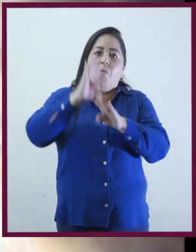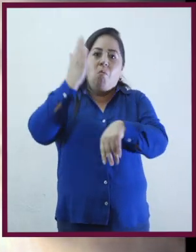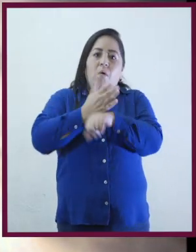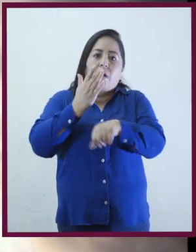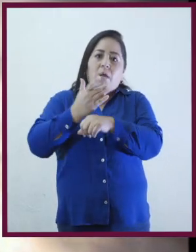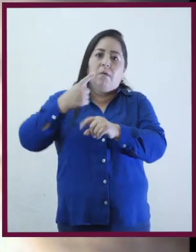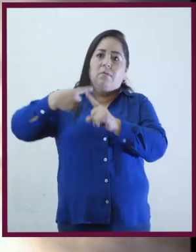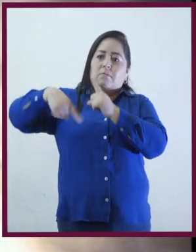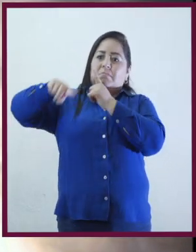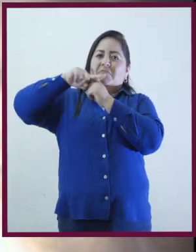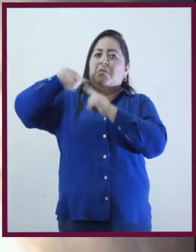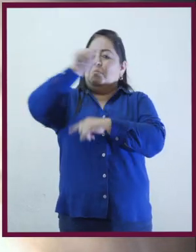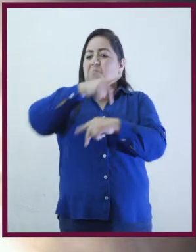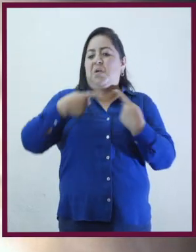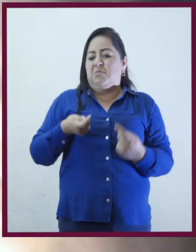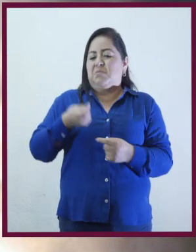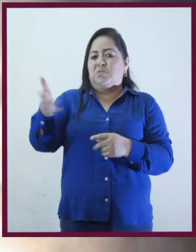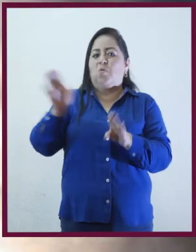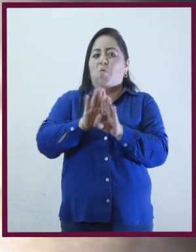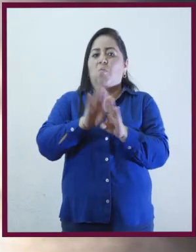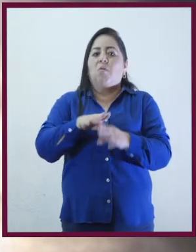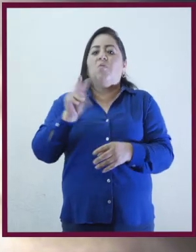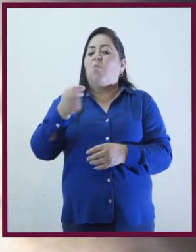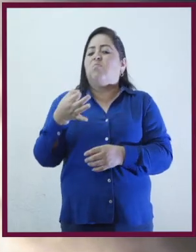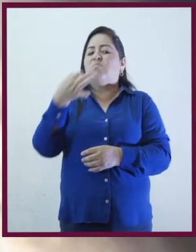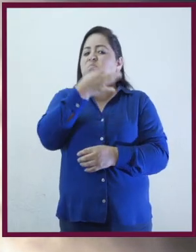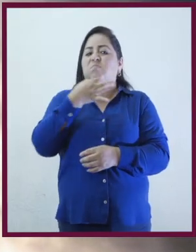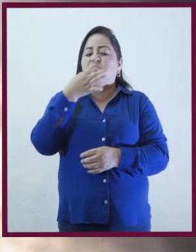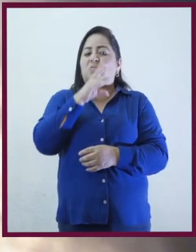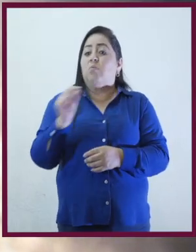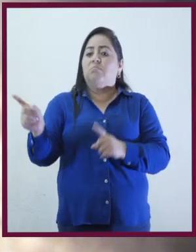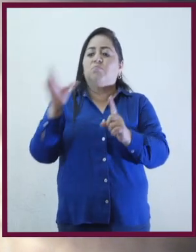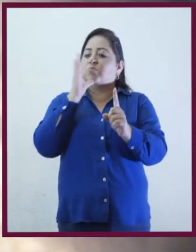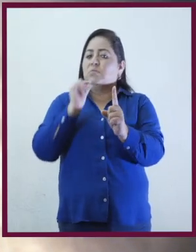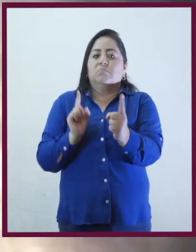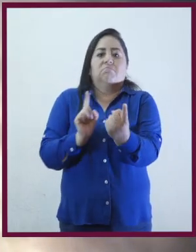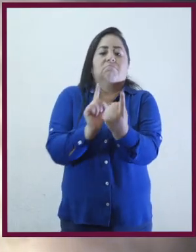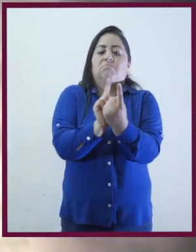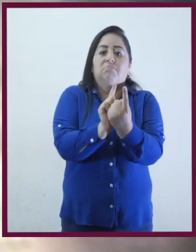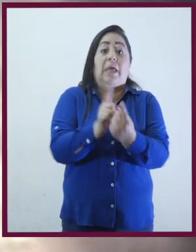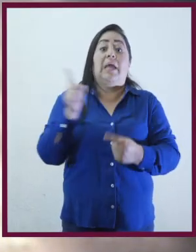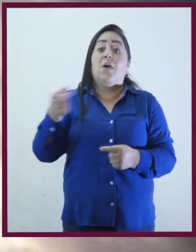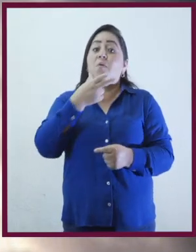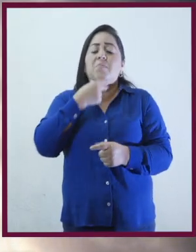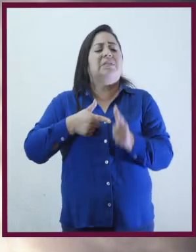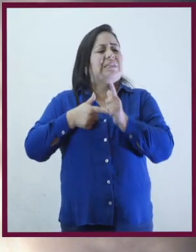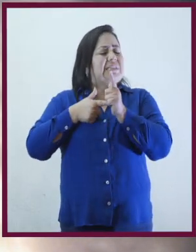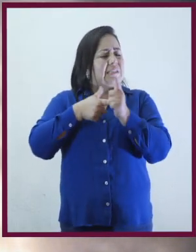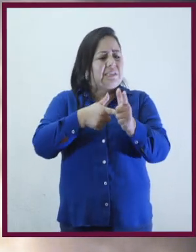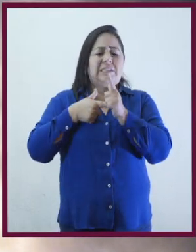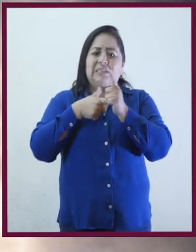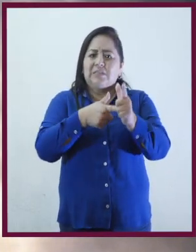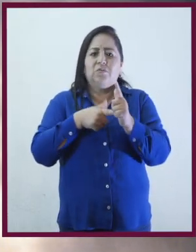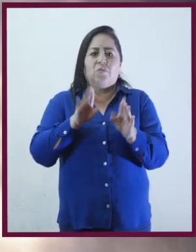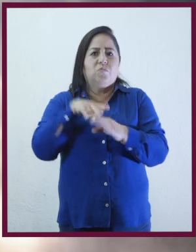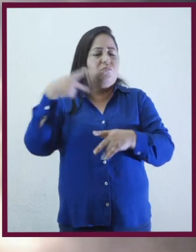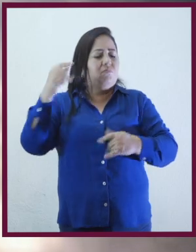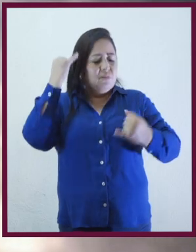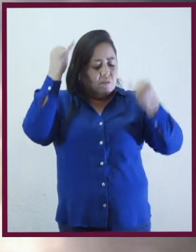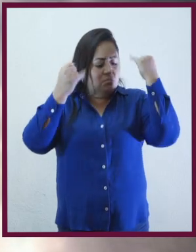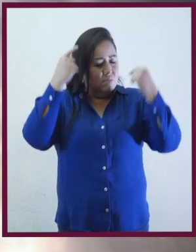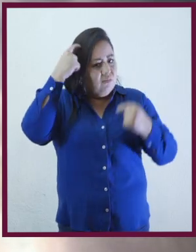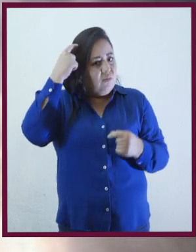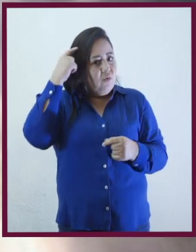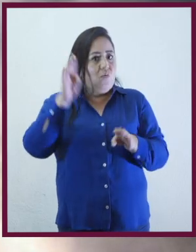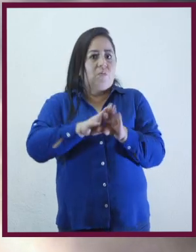penitencia. La gente lo consideró un excomulgado y no se quiso acercar. Pero Menocchio siguió embebido en sus ideas.